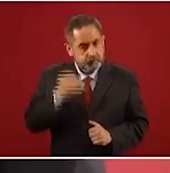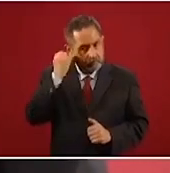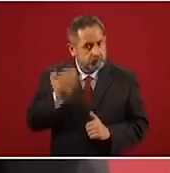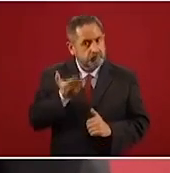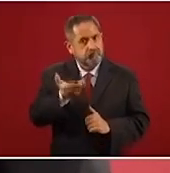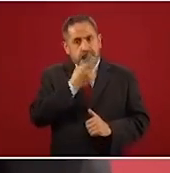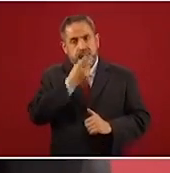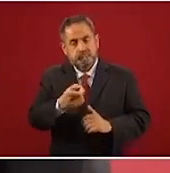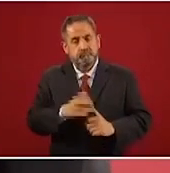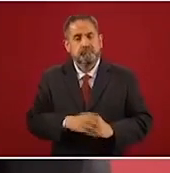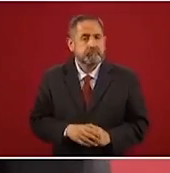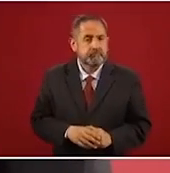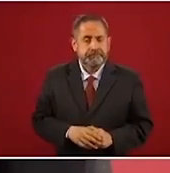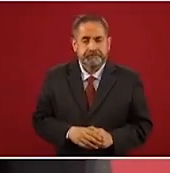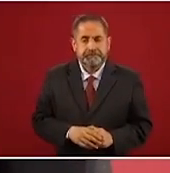planteando.